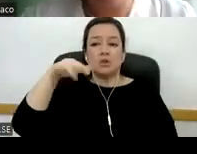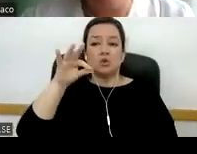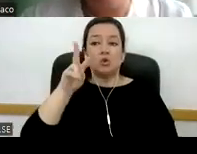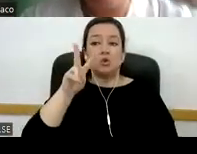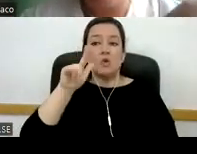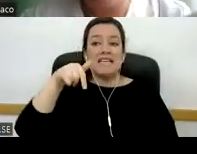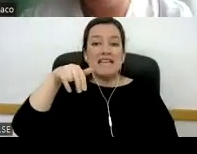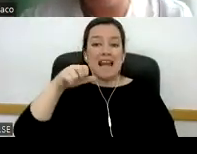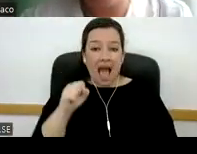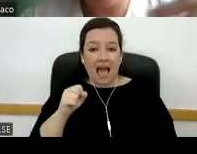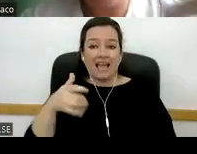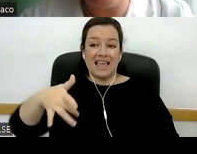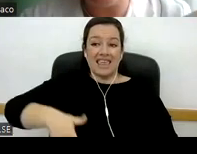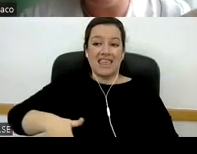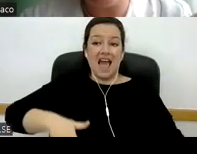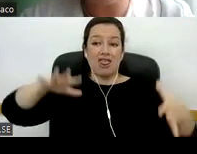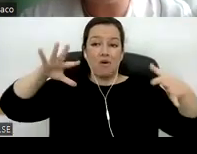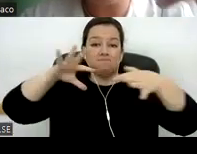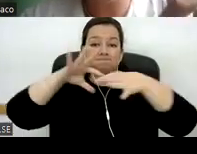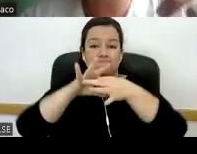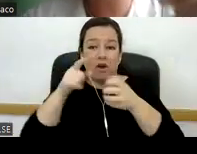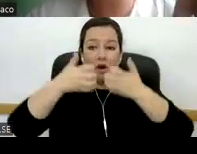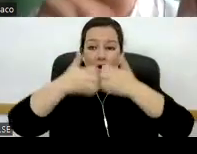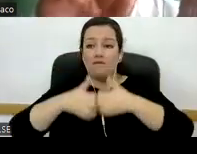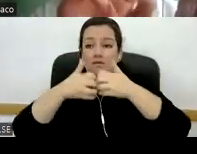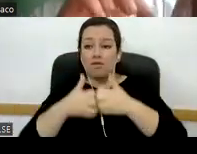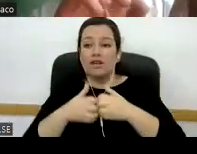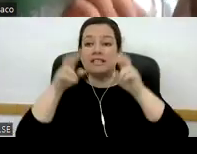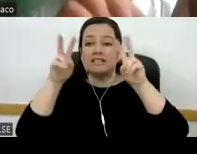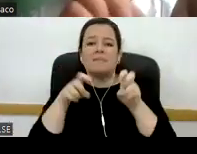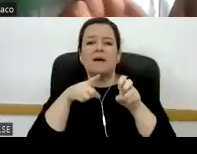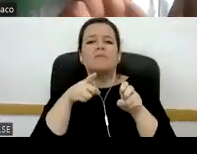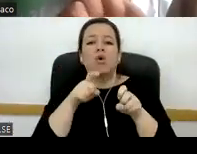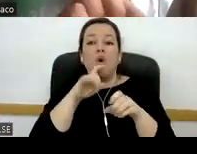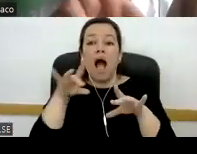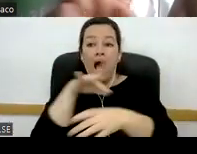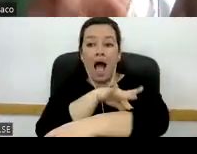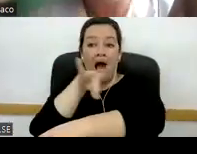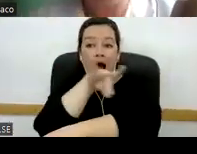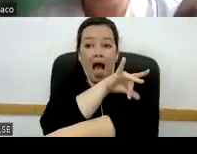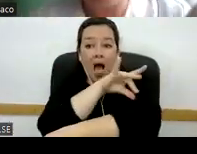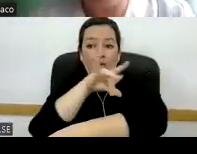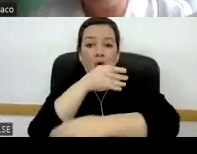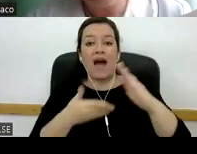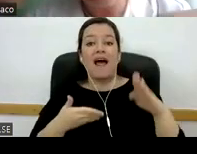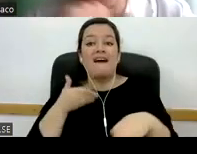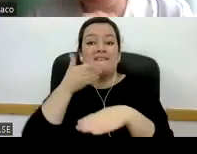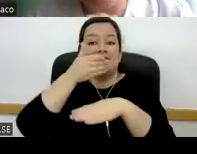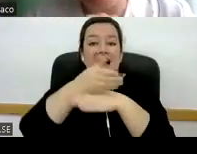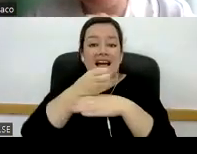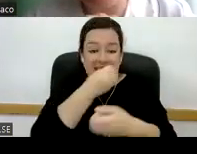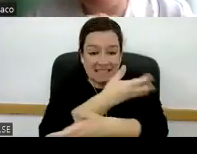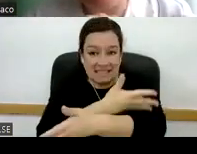consigue hacer la función que tiene habitualmente, que es hacer entrar a la glucosa que tenemos en la sangre, hacerla entrar